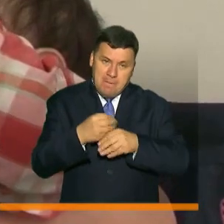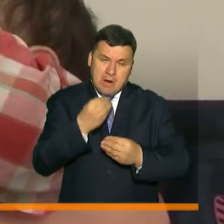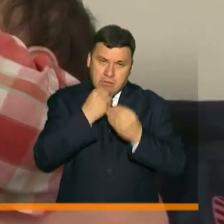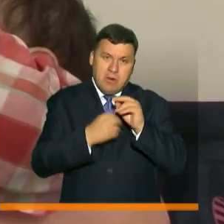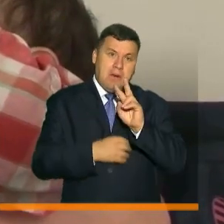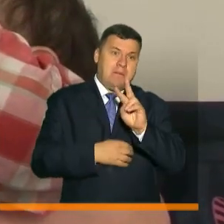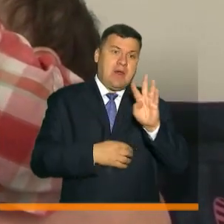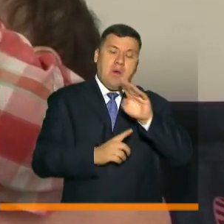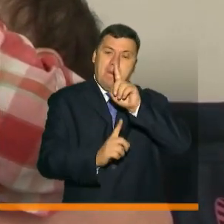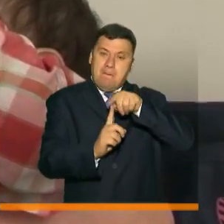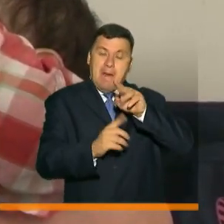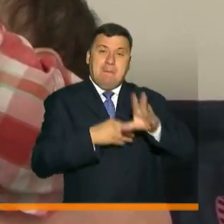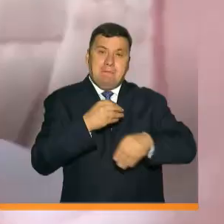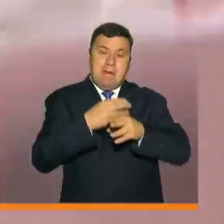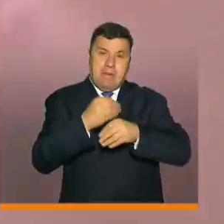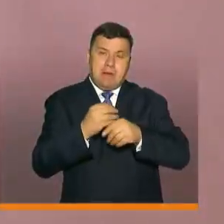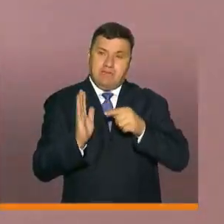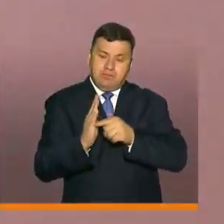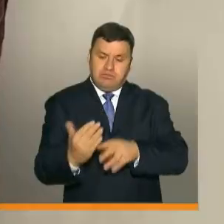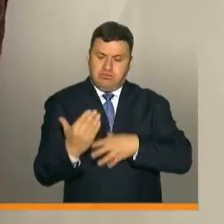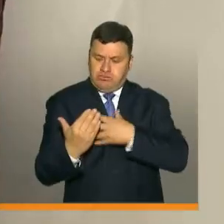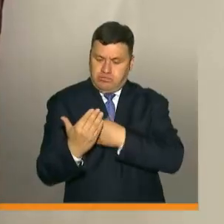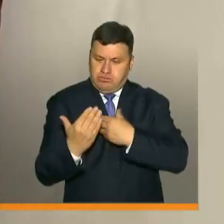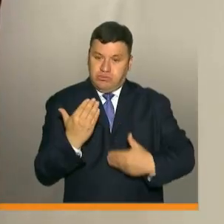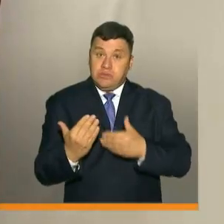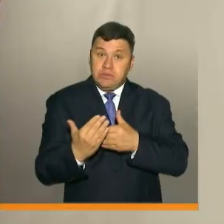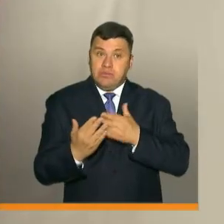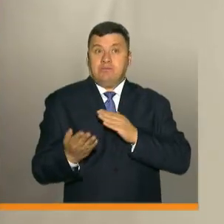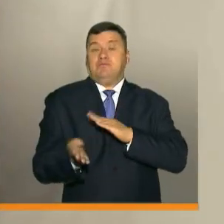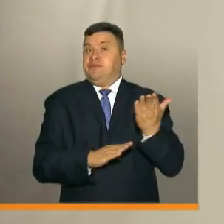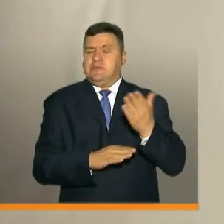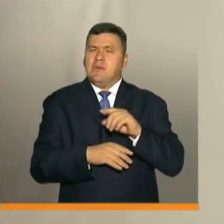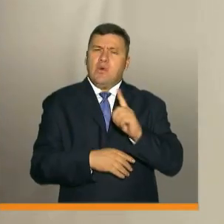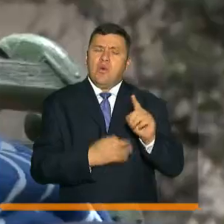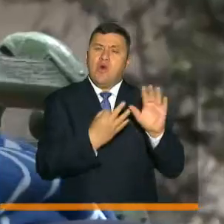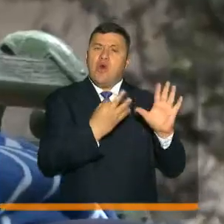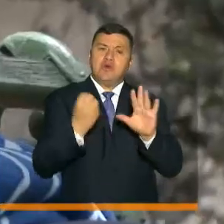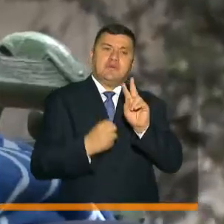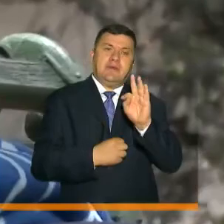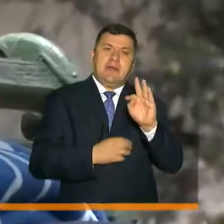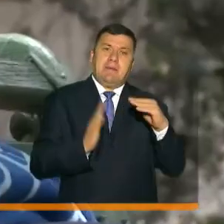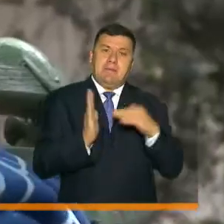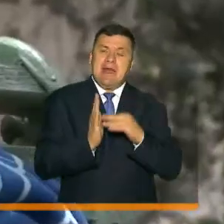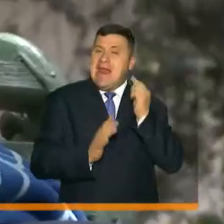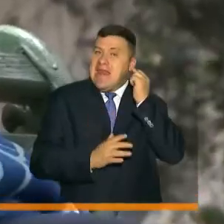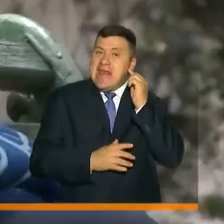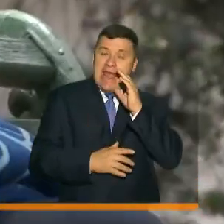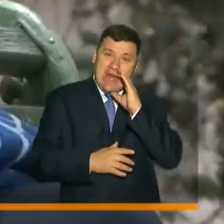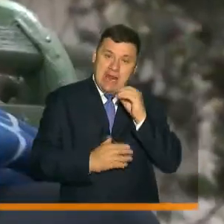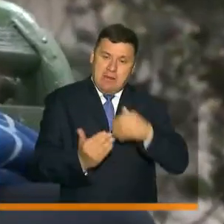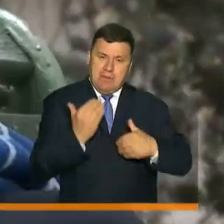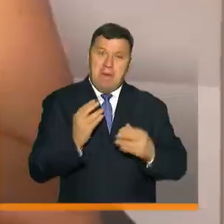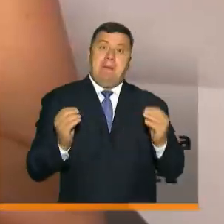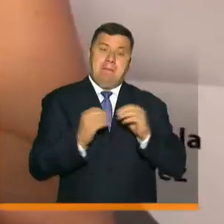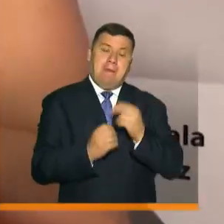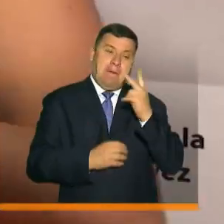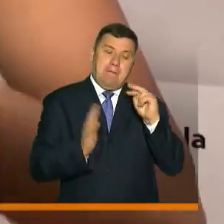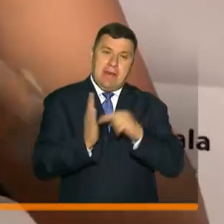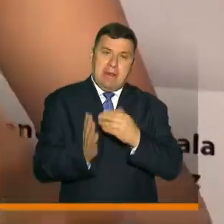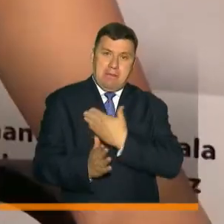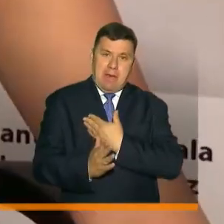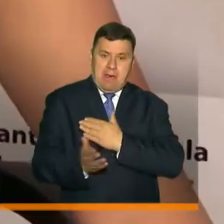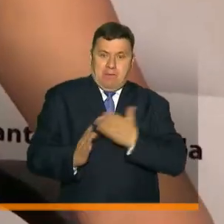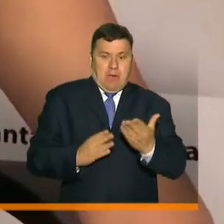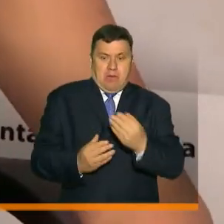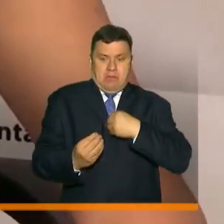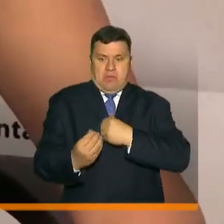los 24 meses o más, que podría prevenir la muerte de más de 823 mil niñas y niños y 20 mil madres cada año en el